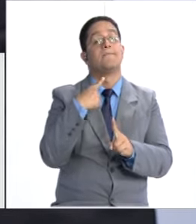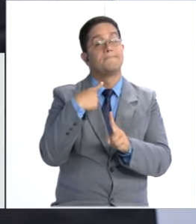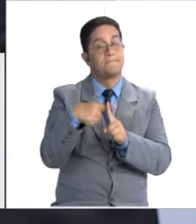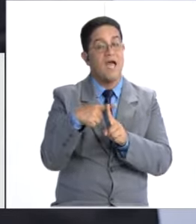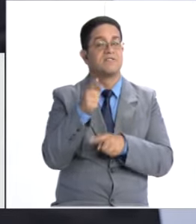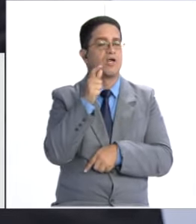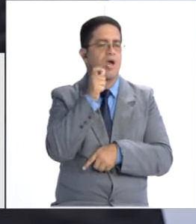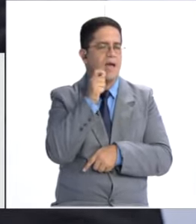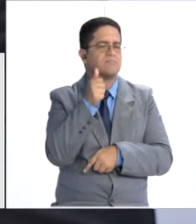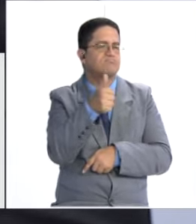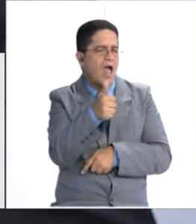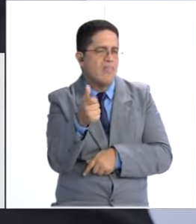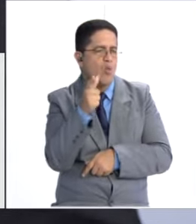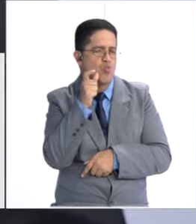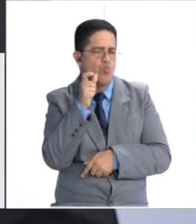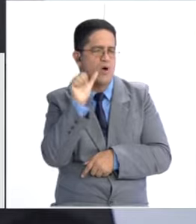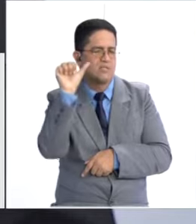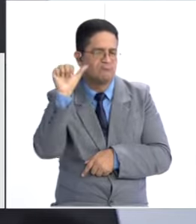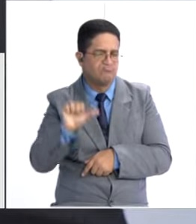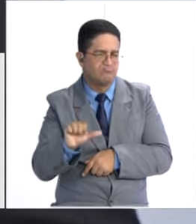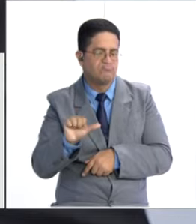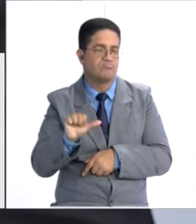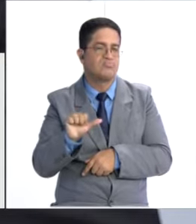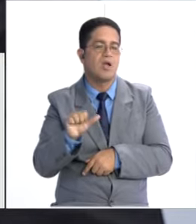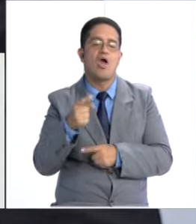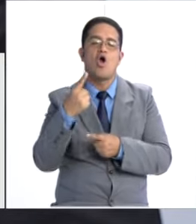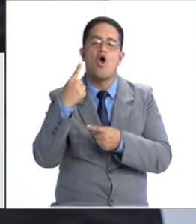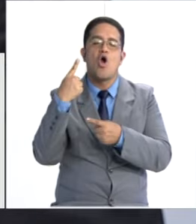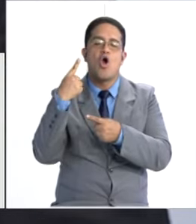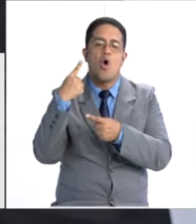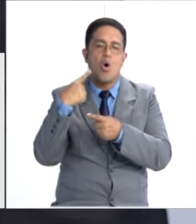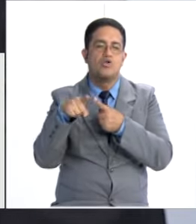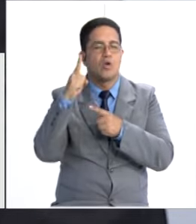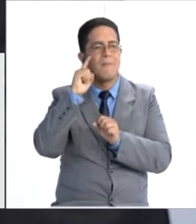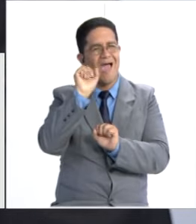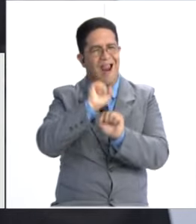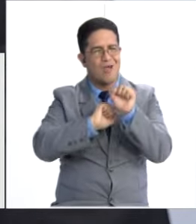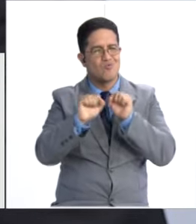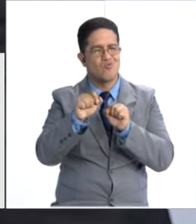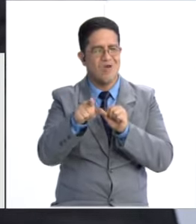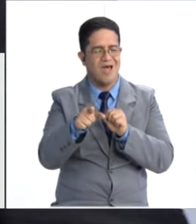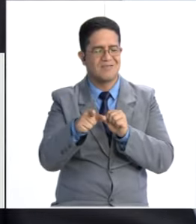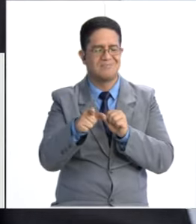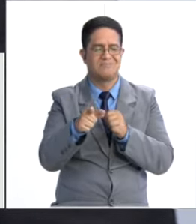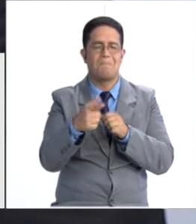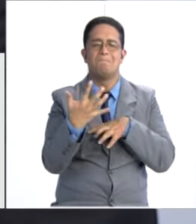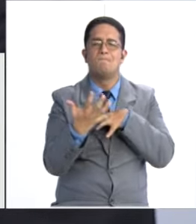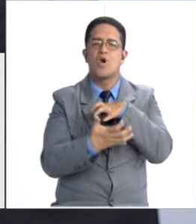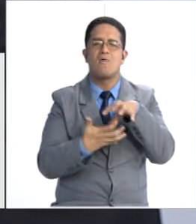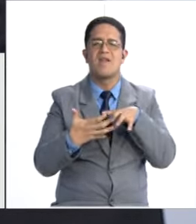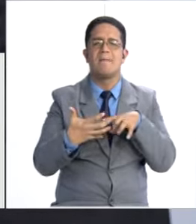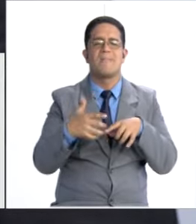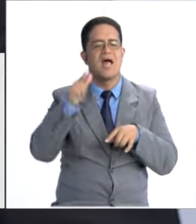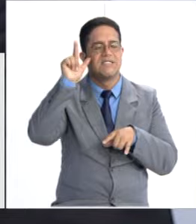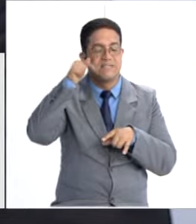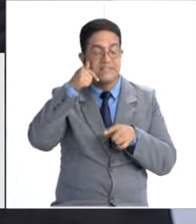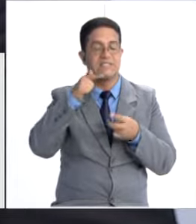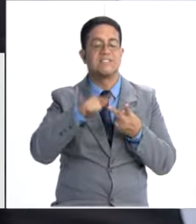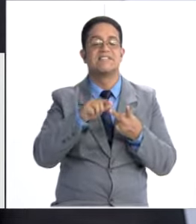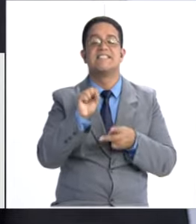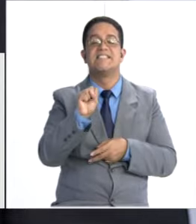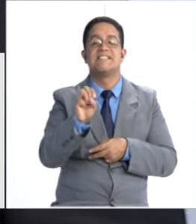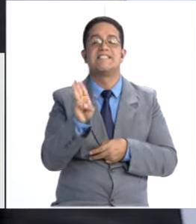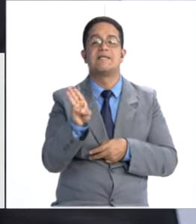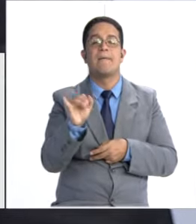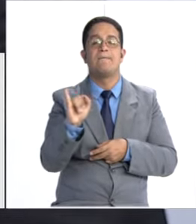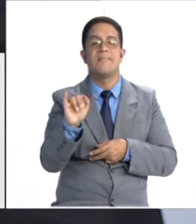vivencias médicas con productos como el cranberry para ayudar a disminuir el tema de las infecciones urinarias, la espirulina para ayudar con el tema